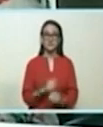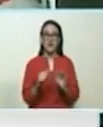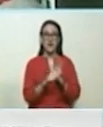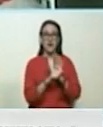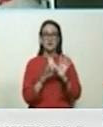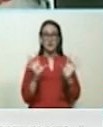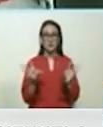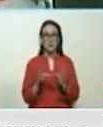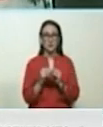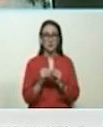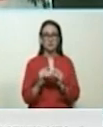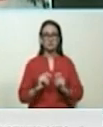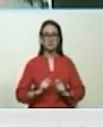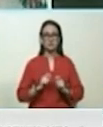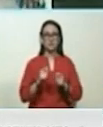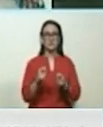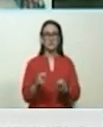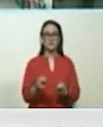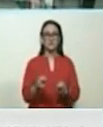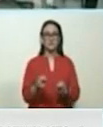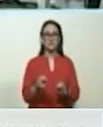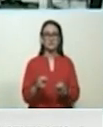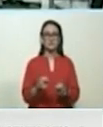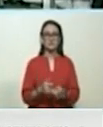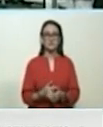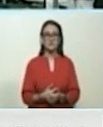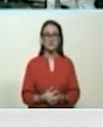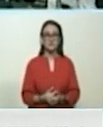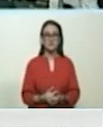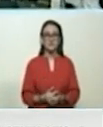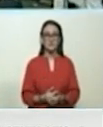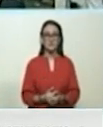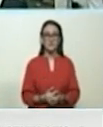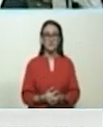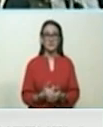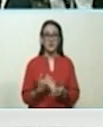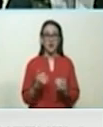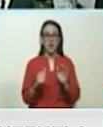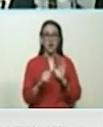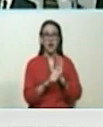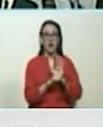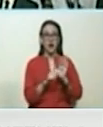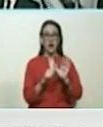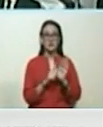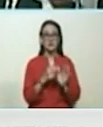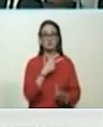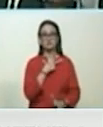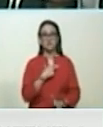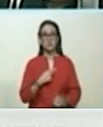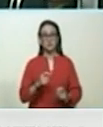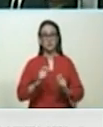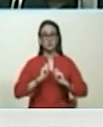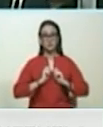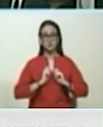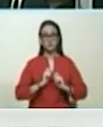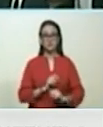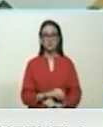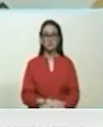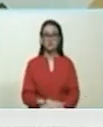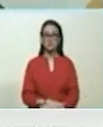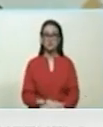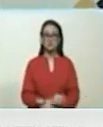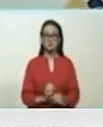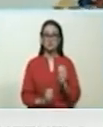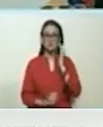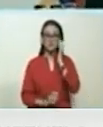El gobierno de Venezuela informó la muerte de Tibisay Lucena, expresidenta del Consejo Nacional Electoral del país. La vicepresidenta ejecutiva Delcy